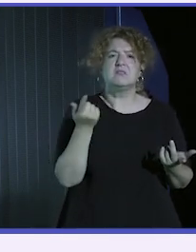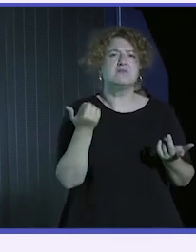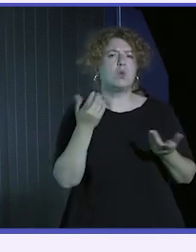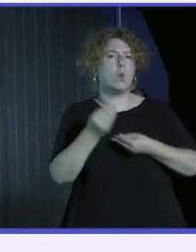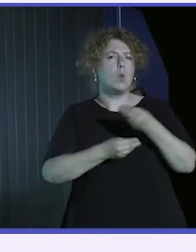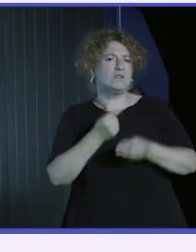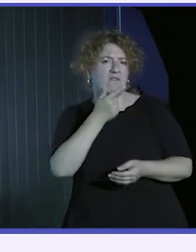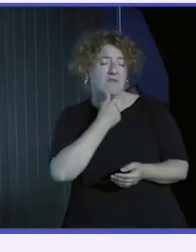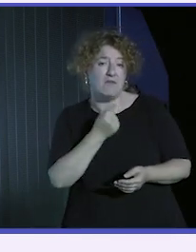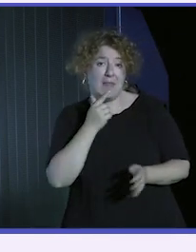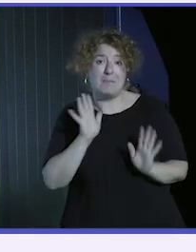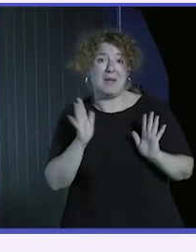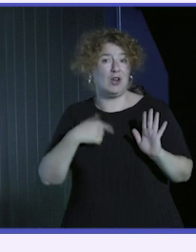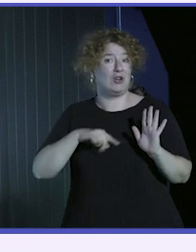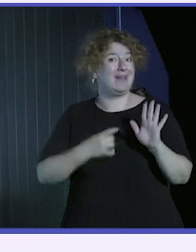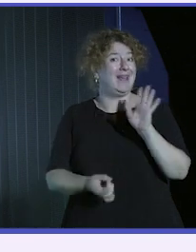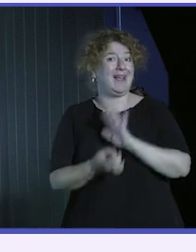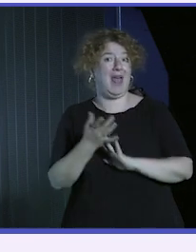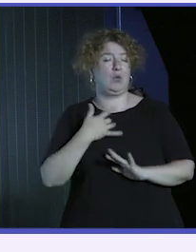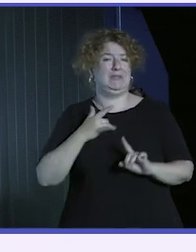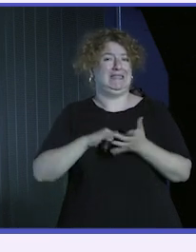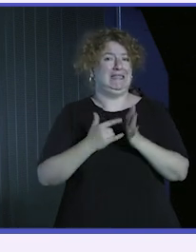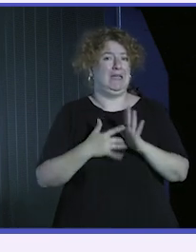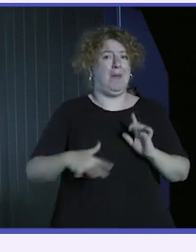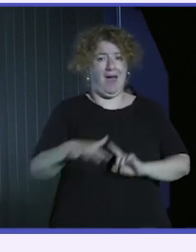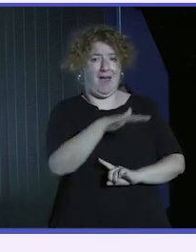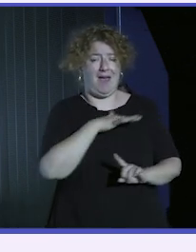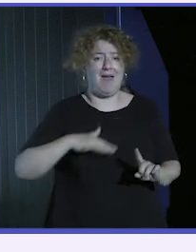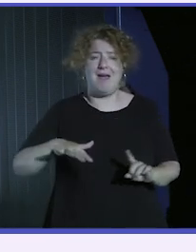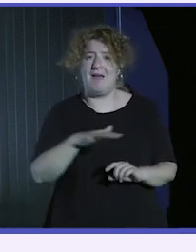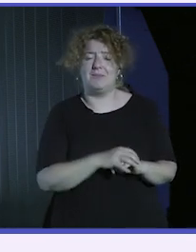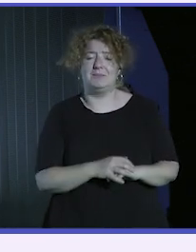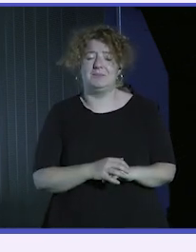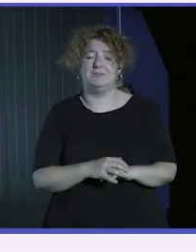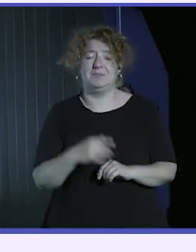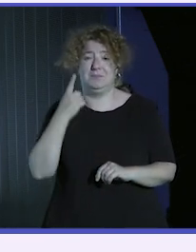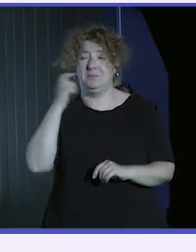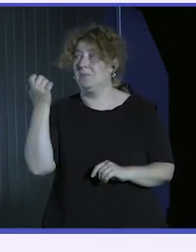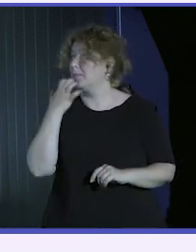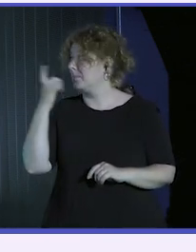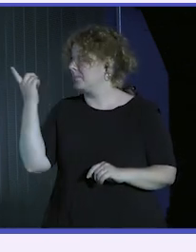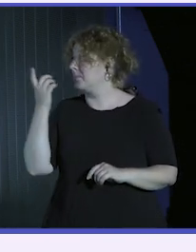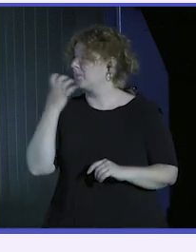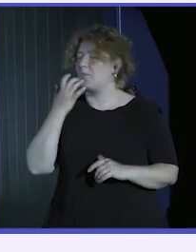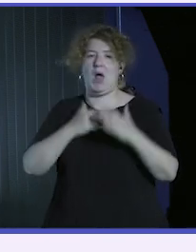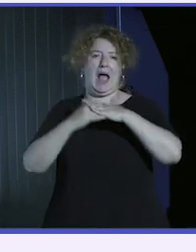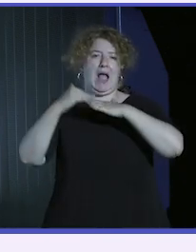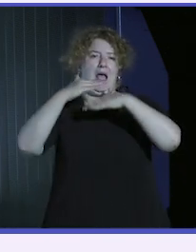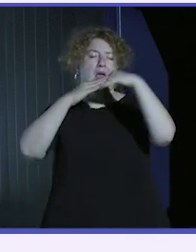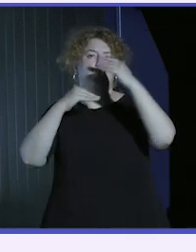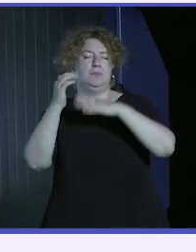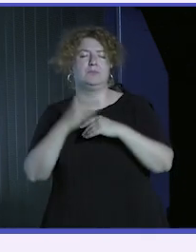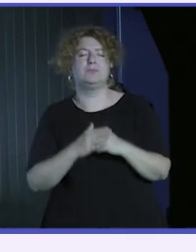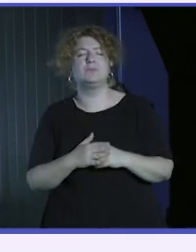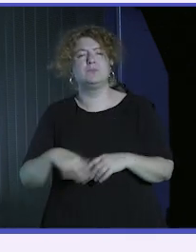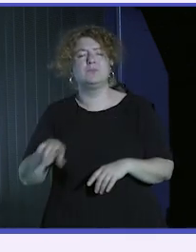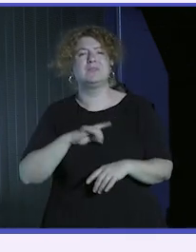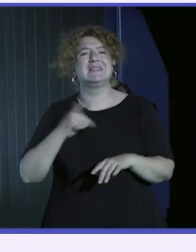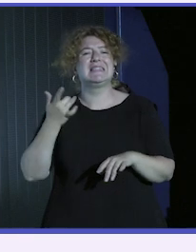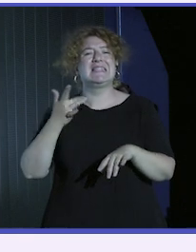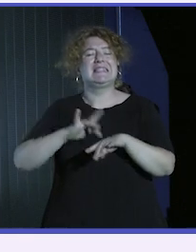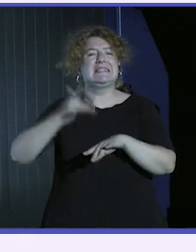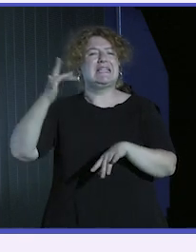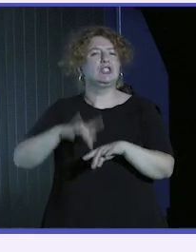que tenemos que generar nuestros propios ecosistemas. Y este ecosistema está conformado por todas estas capas que veis aquí. Desde trabajar en la producción de